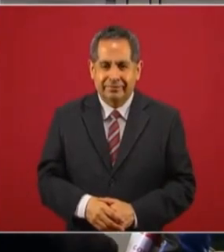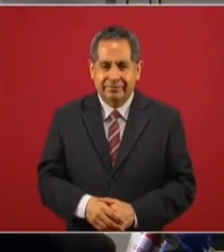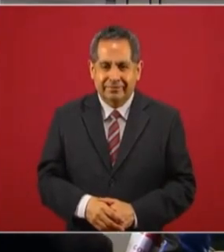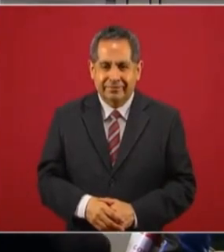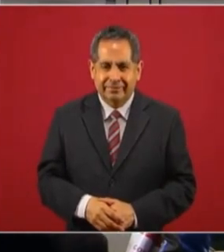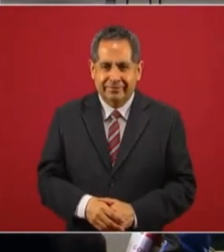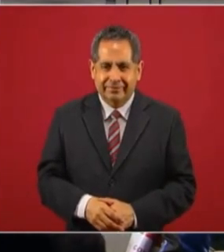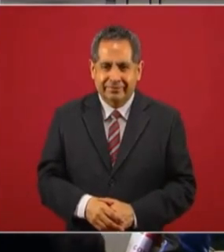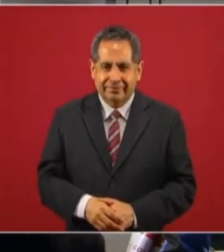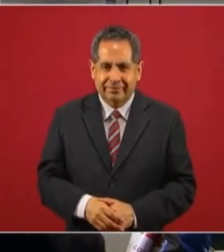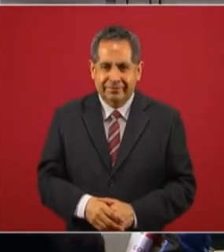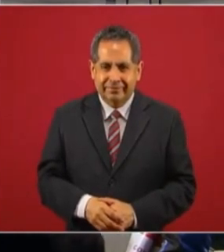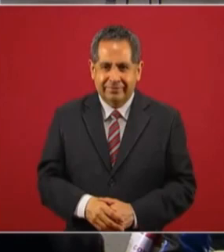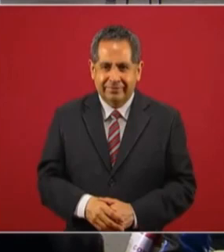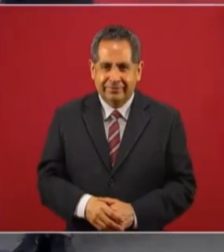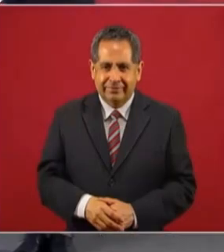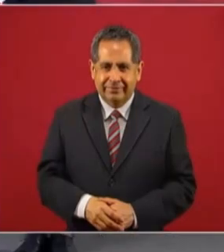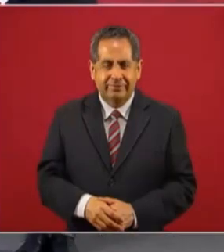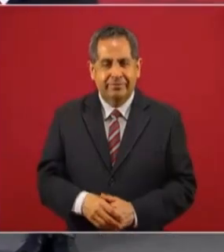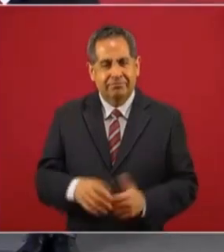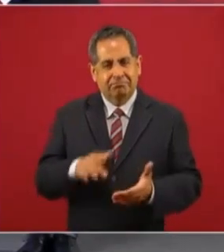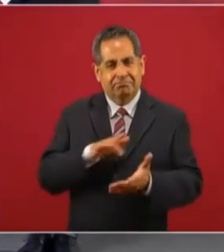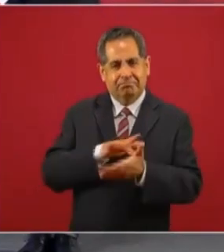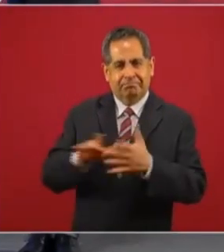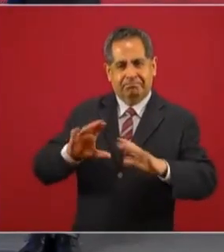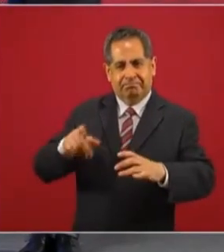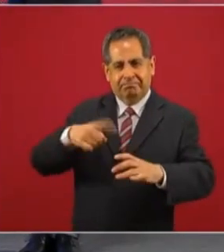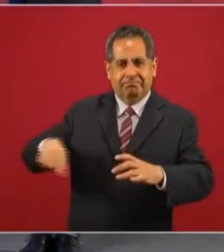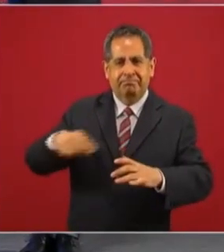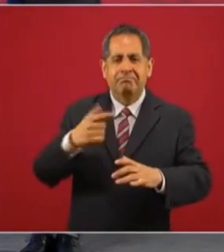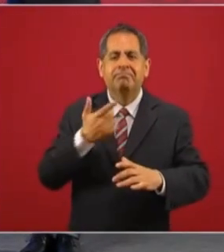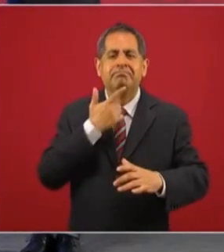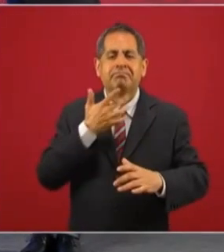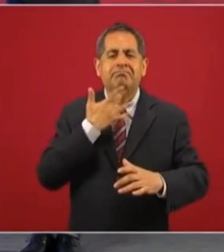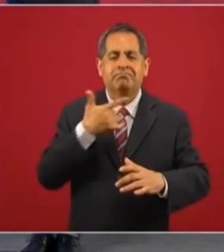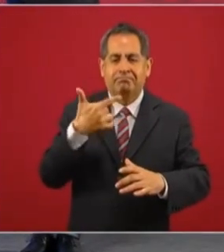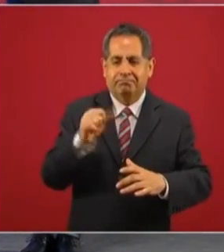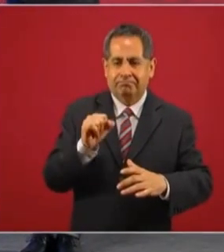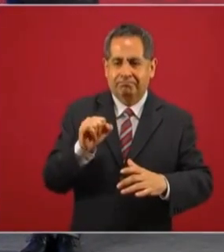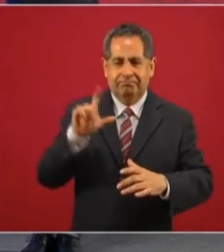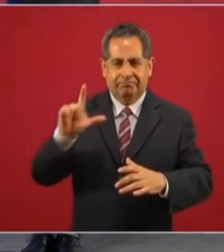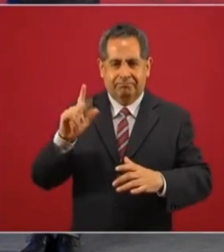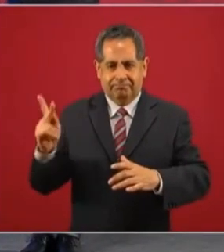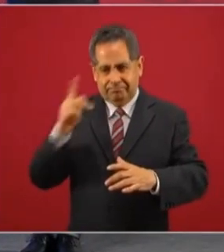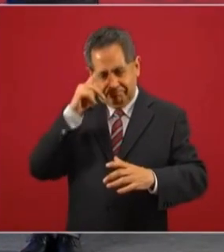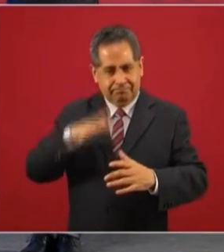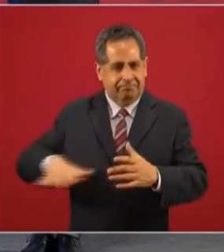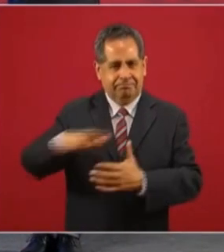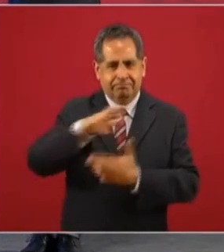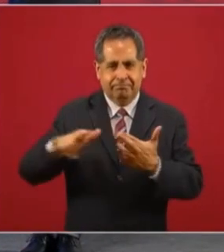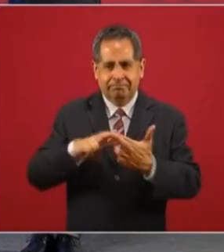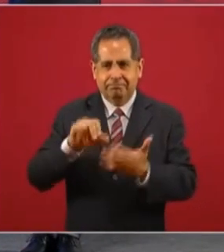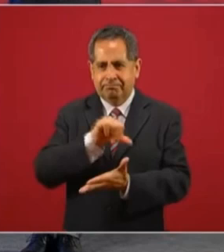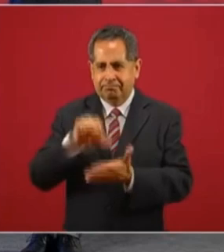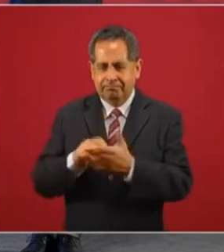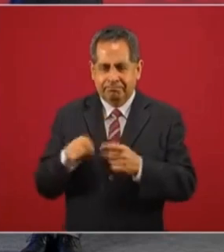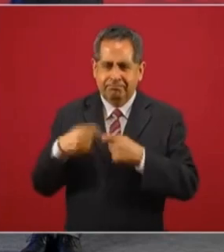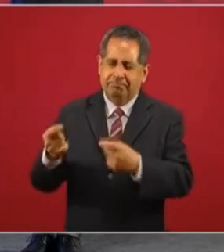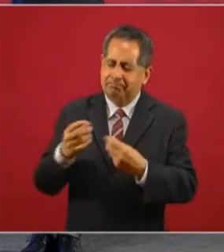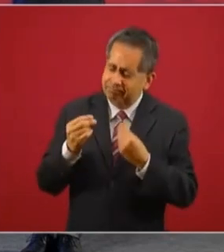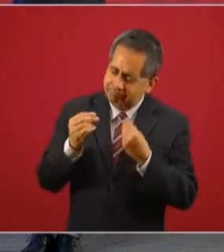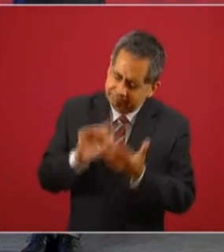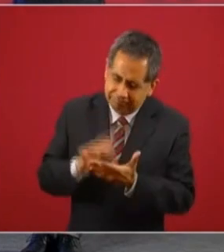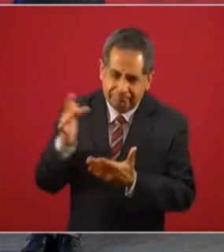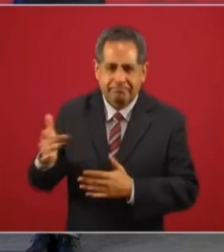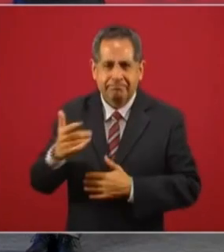Aquí tiene aliado del consumidor en gas LP para la región centro. Muy agradecido a